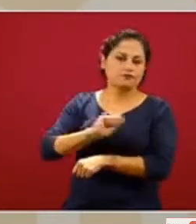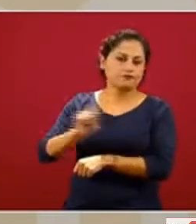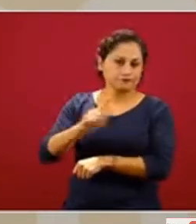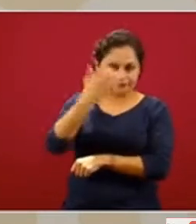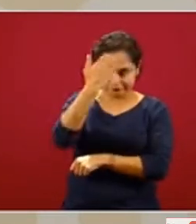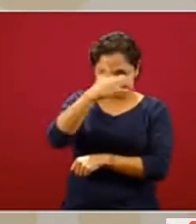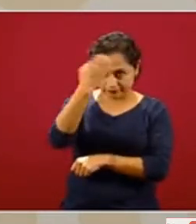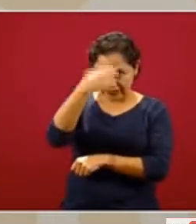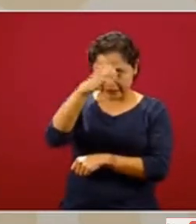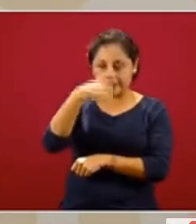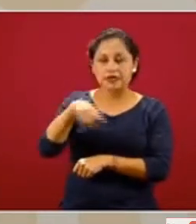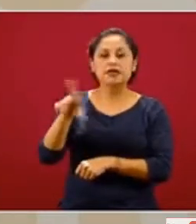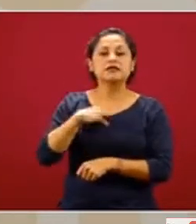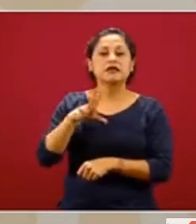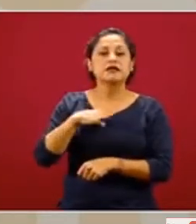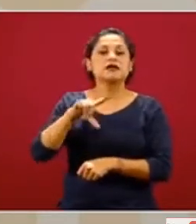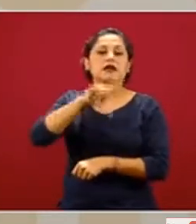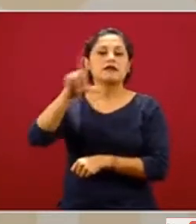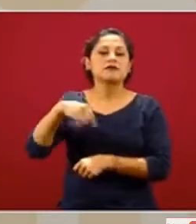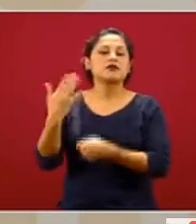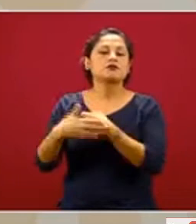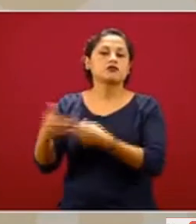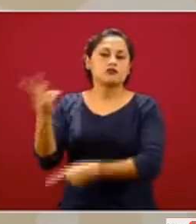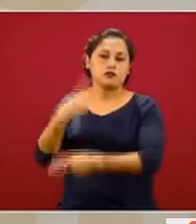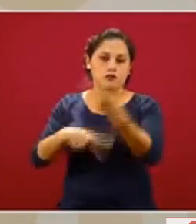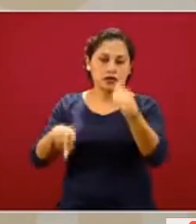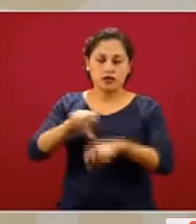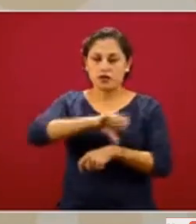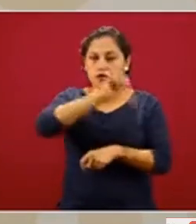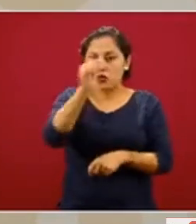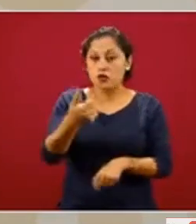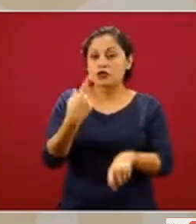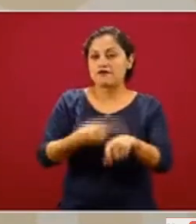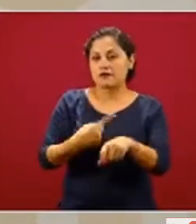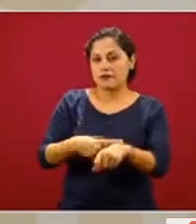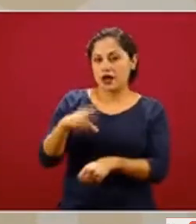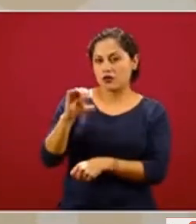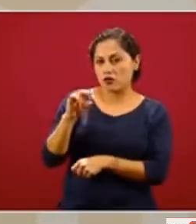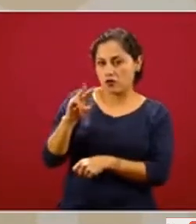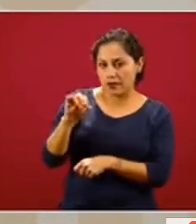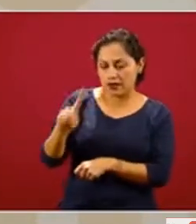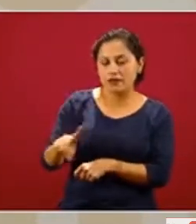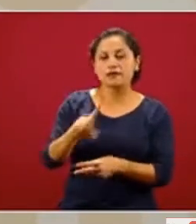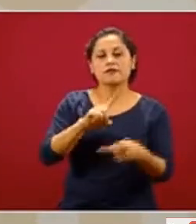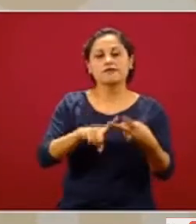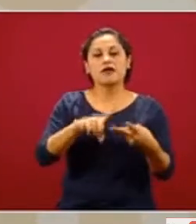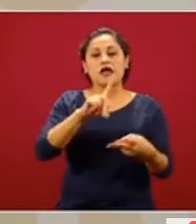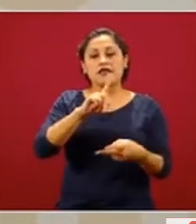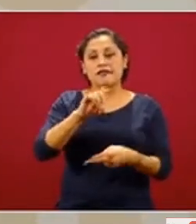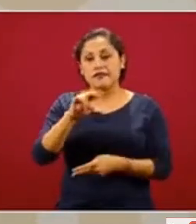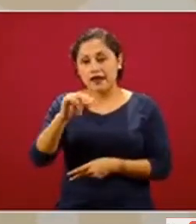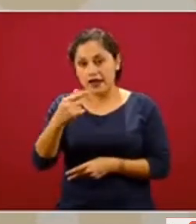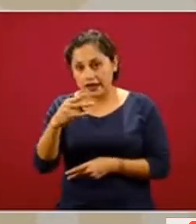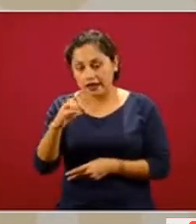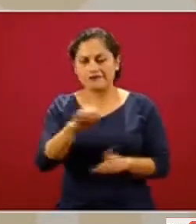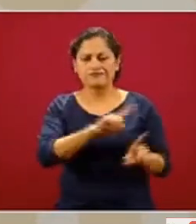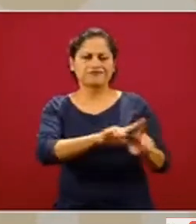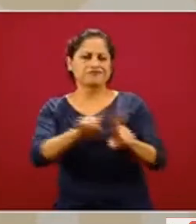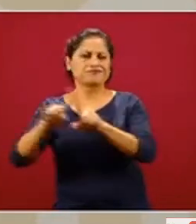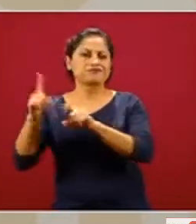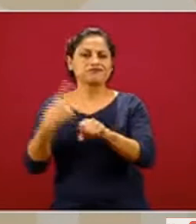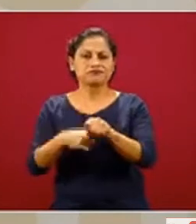ello. Tenemos enfermedades agudas, la epidemia de COVID, dengue, y entonces tenemos que trabajarlo